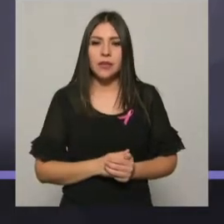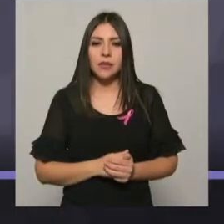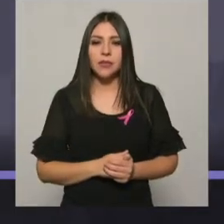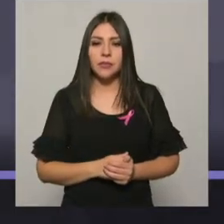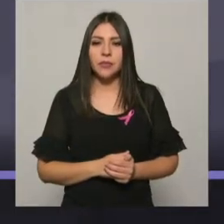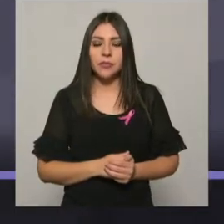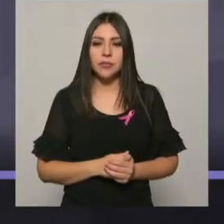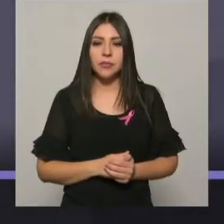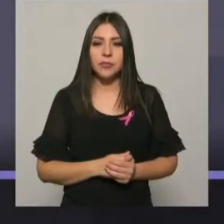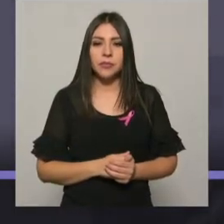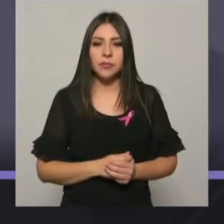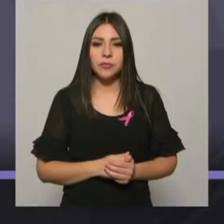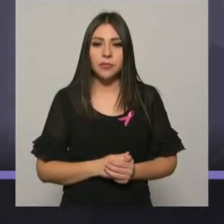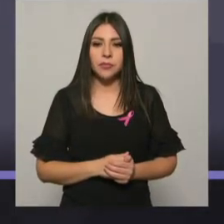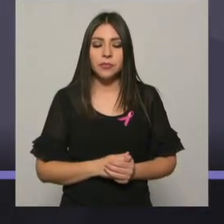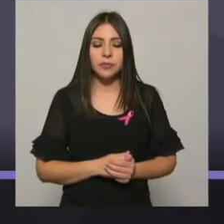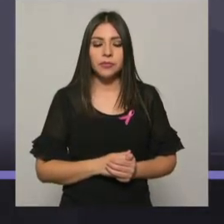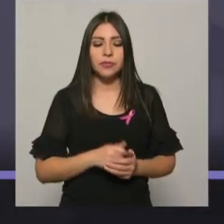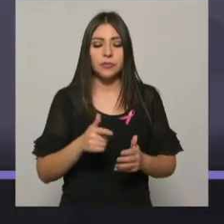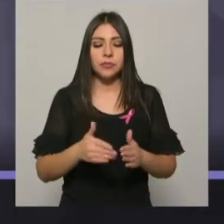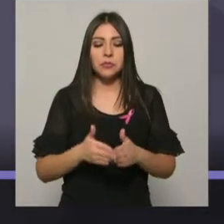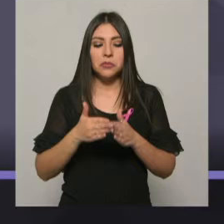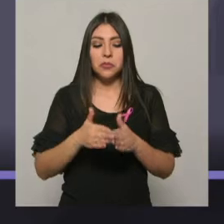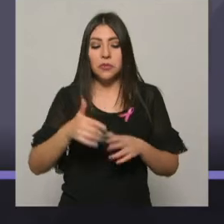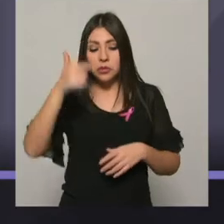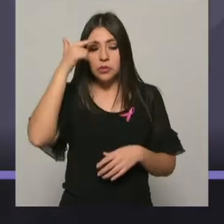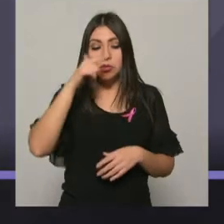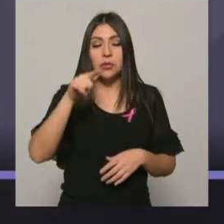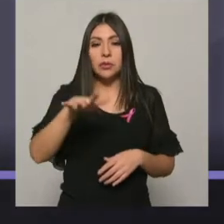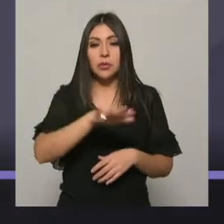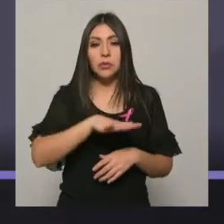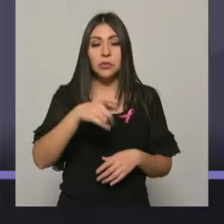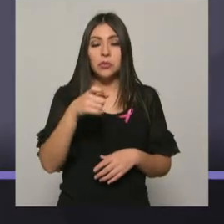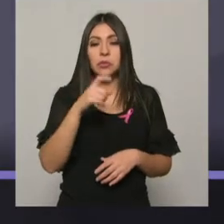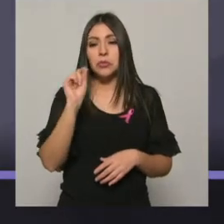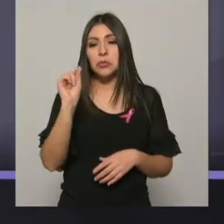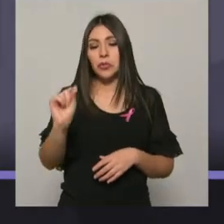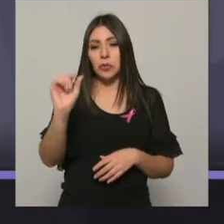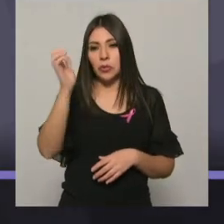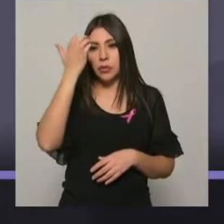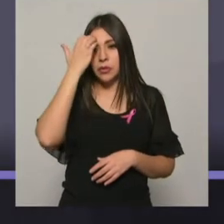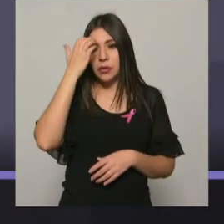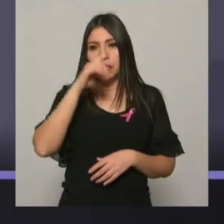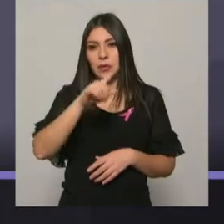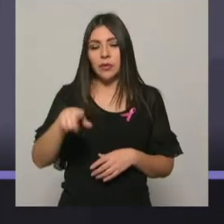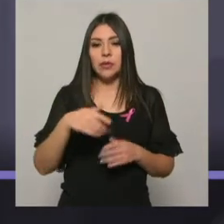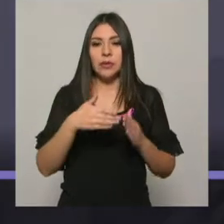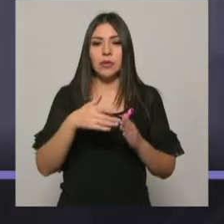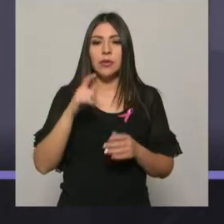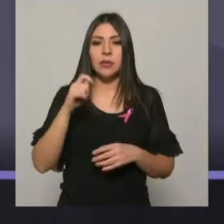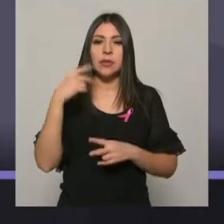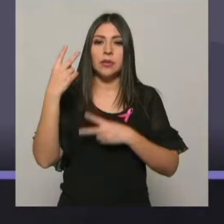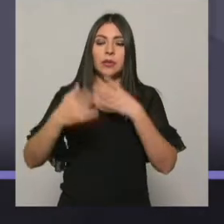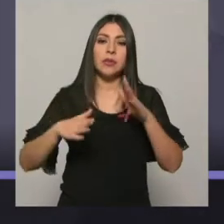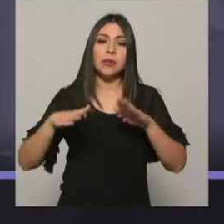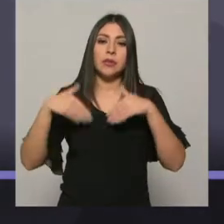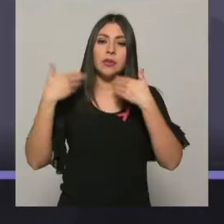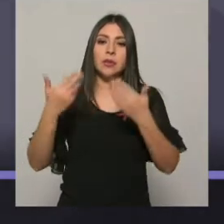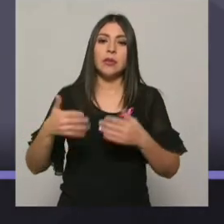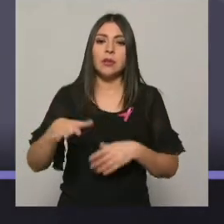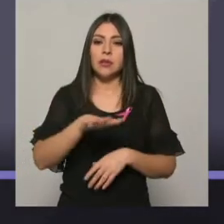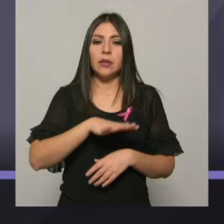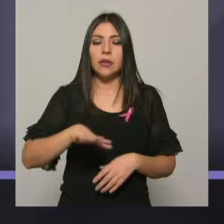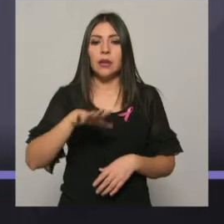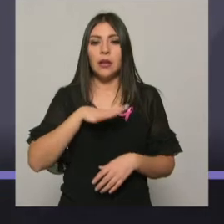conocido por las noches una chinampa en Xochimilco, ¿no? Entonces es muy mágico todo este procedimiento para llegar a donde nosotros